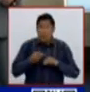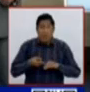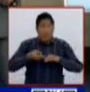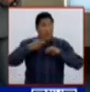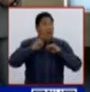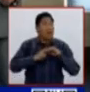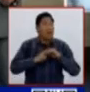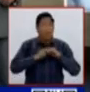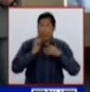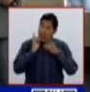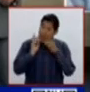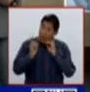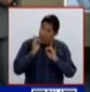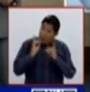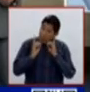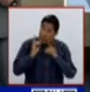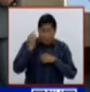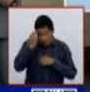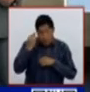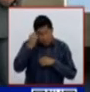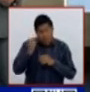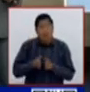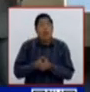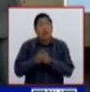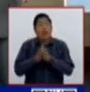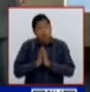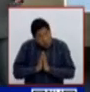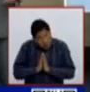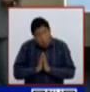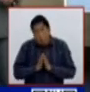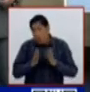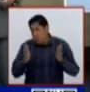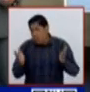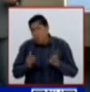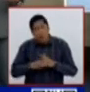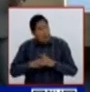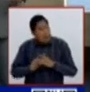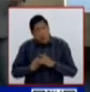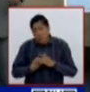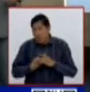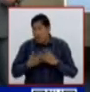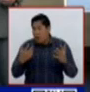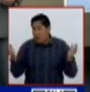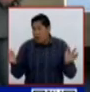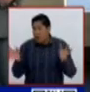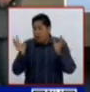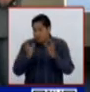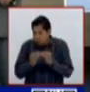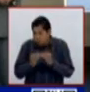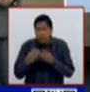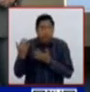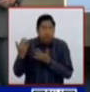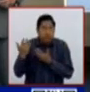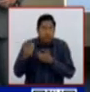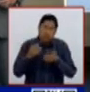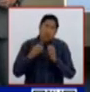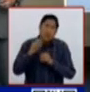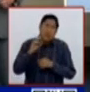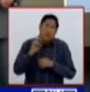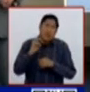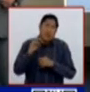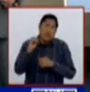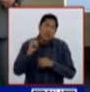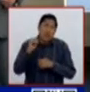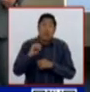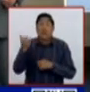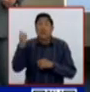está en diálogo, que el gobierno ha solicitado, en todo caso, iniciar mesas de trabajo y la COP está esperando ese 7 y 10%